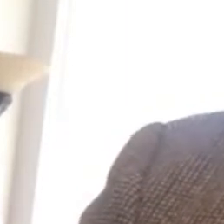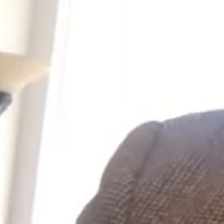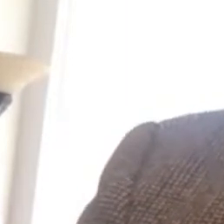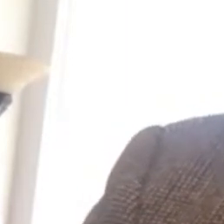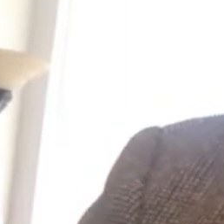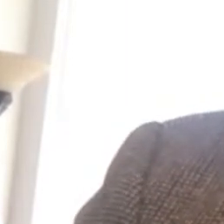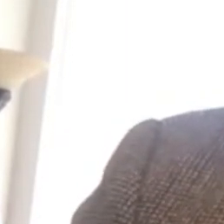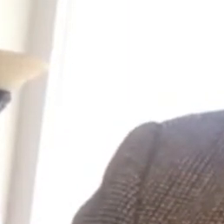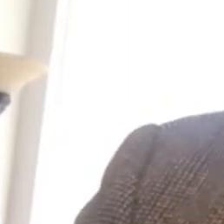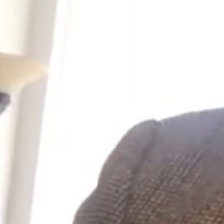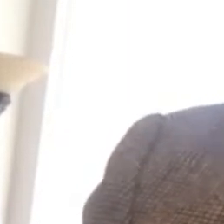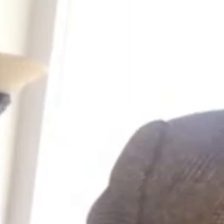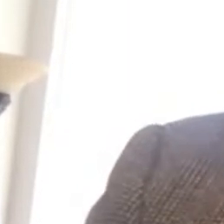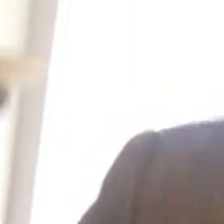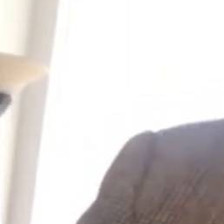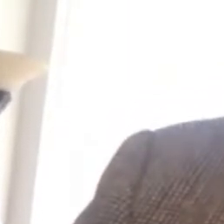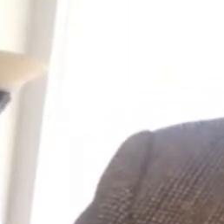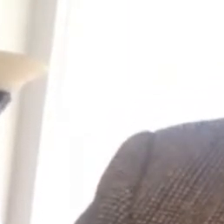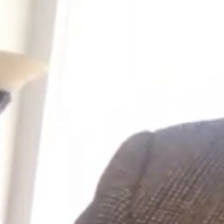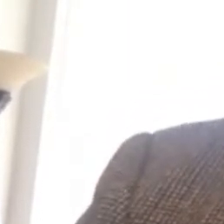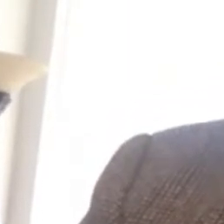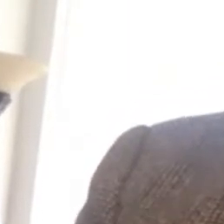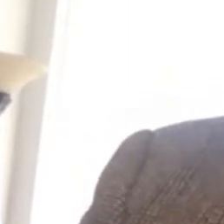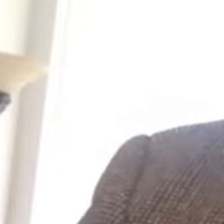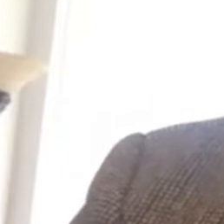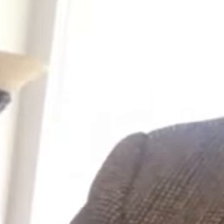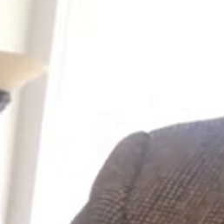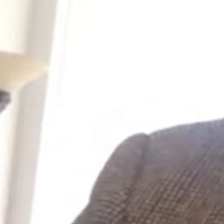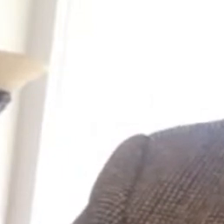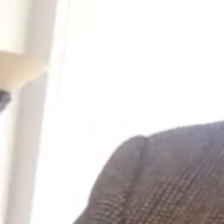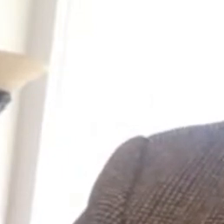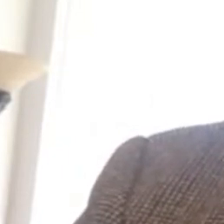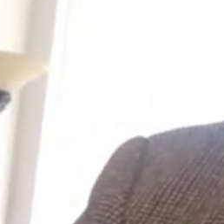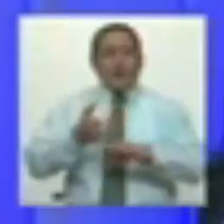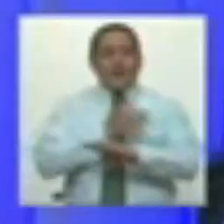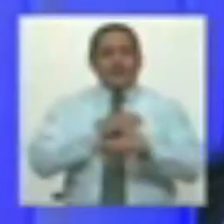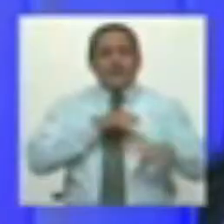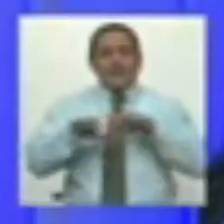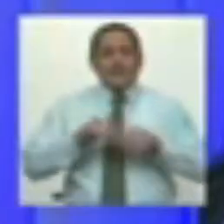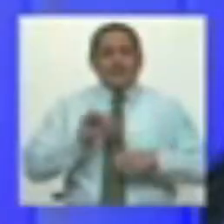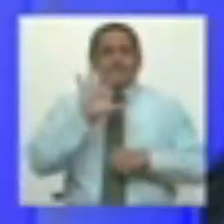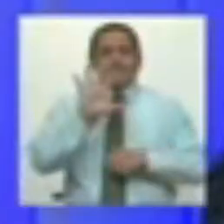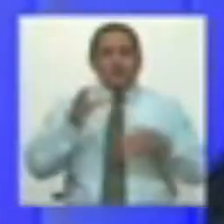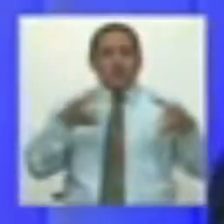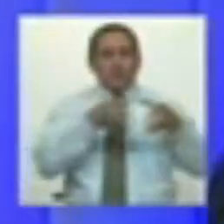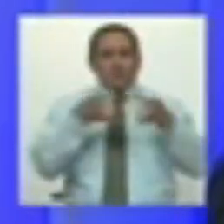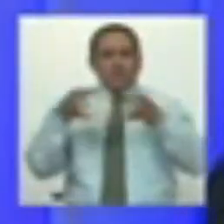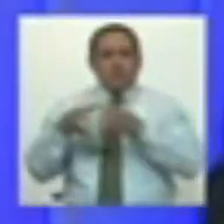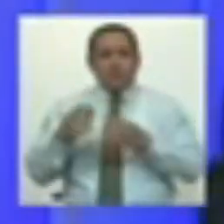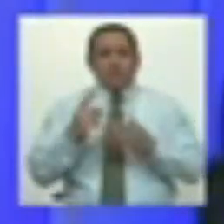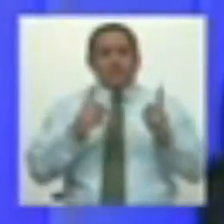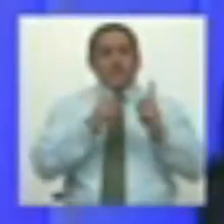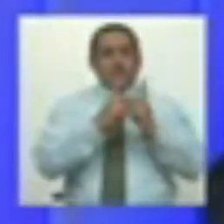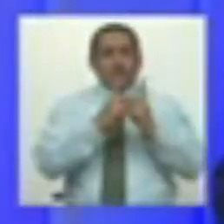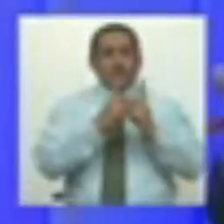e incluso digamos el debate mismo veámoslo a continuación cinco grupos de dos y un